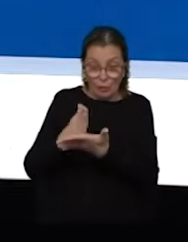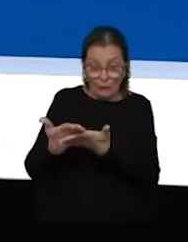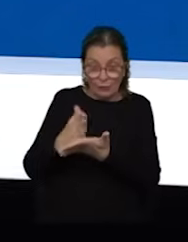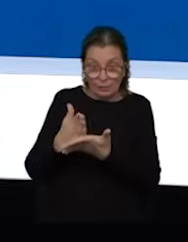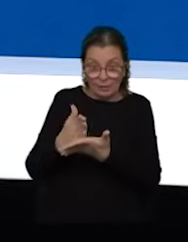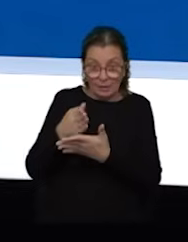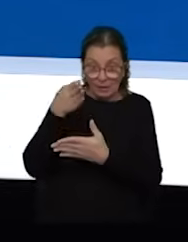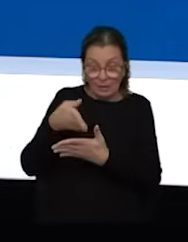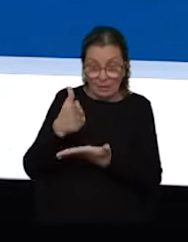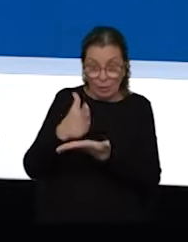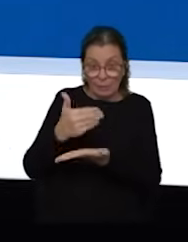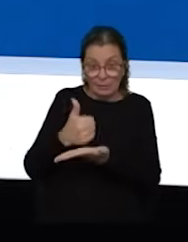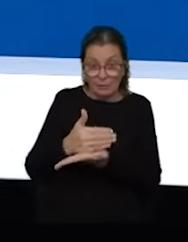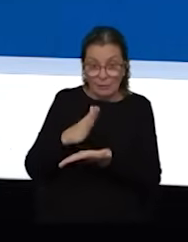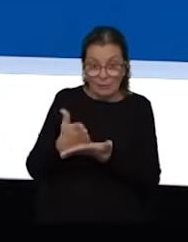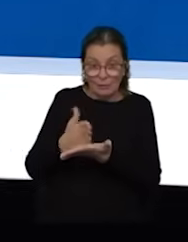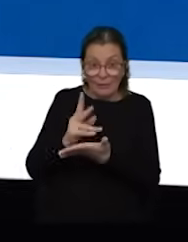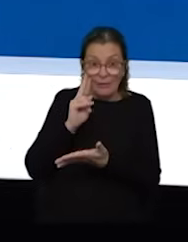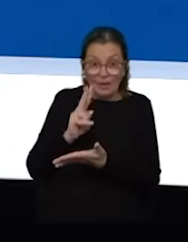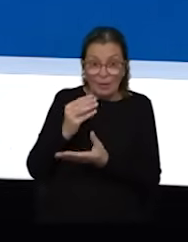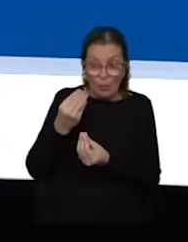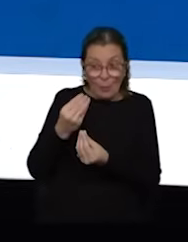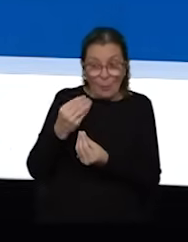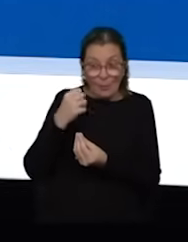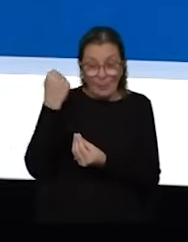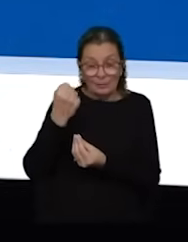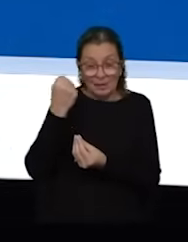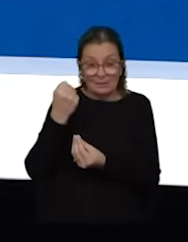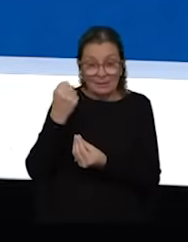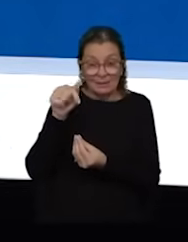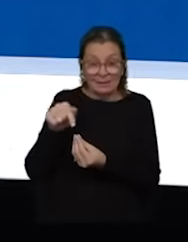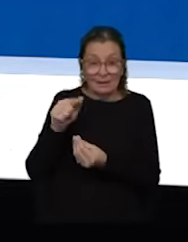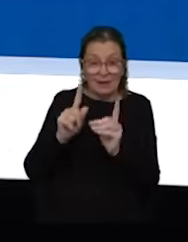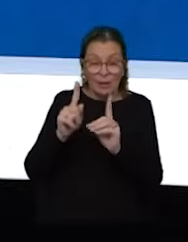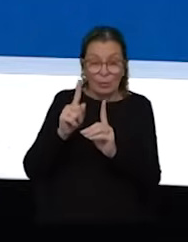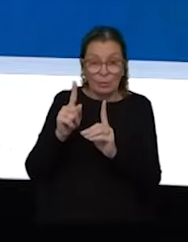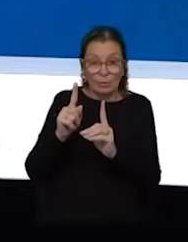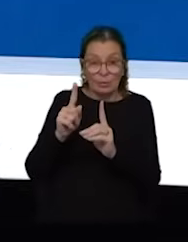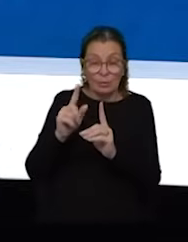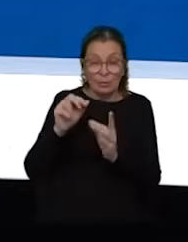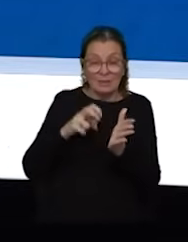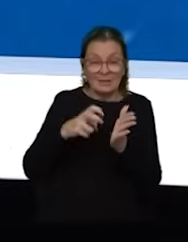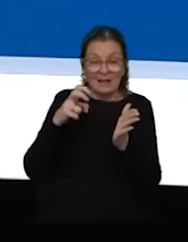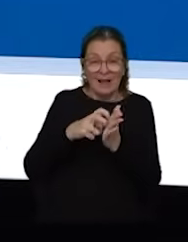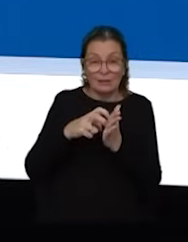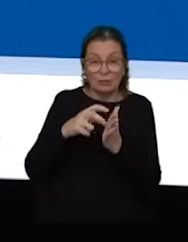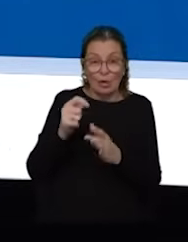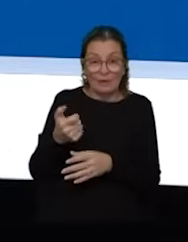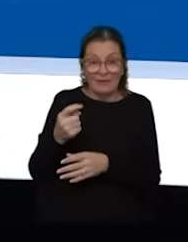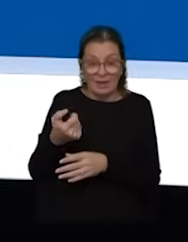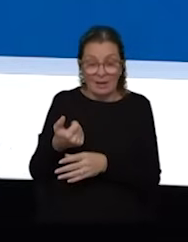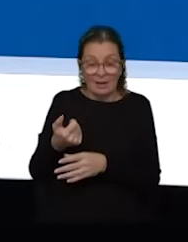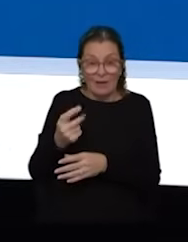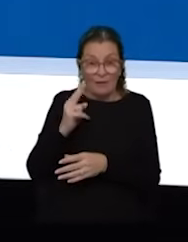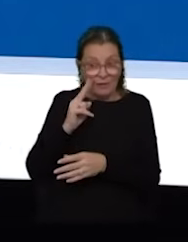hecho hay que ir a los mentos de frontera y ver cómo está incidiendo particularmente en algunos corredores como salto como Rivera